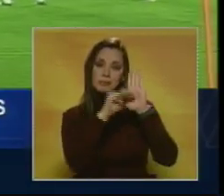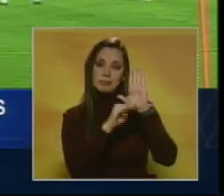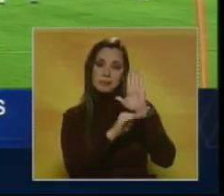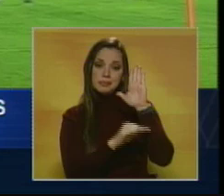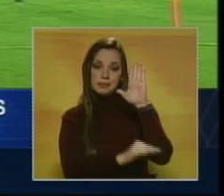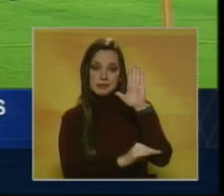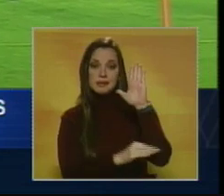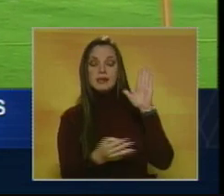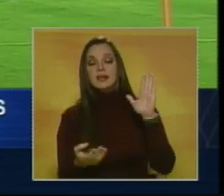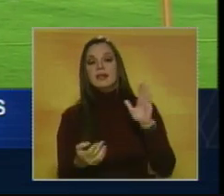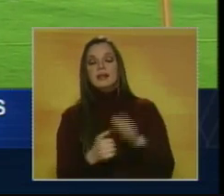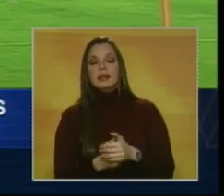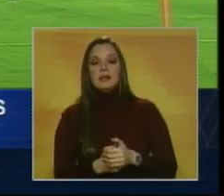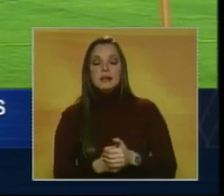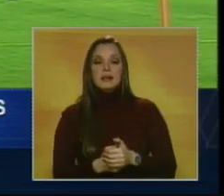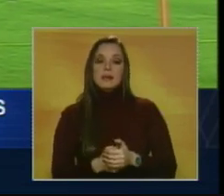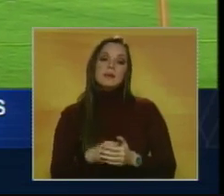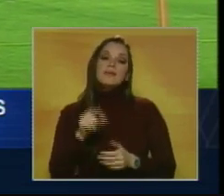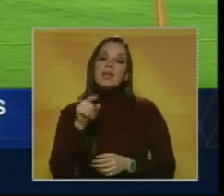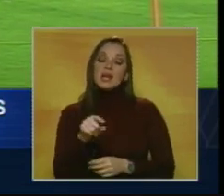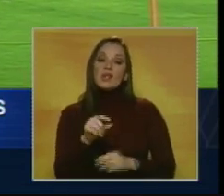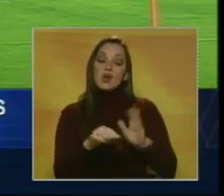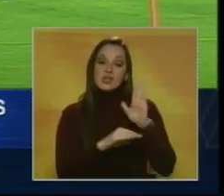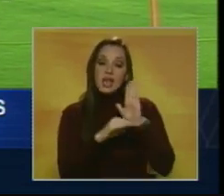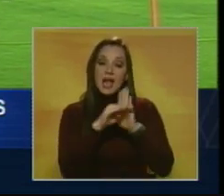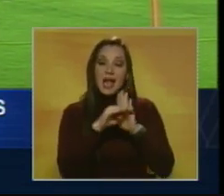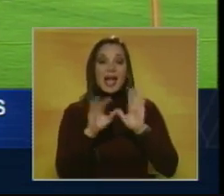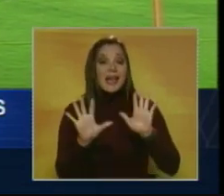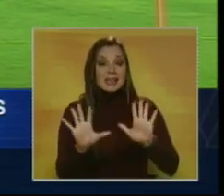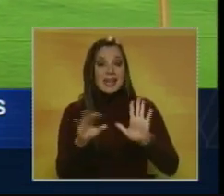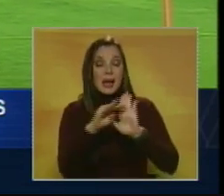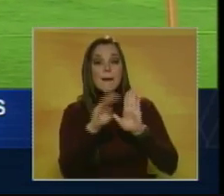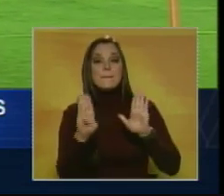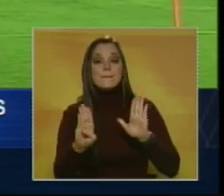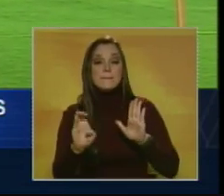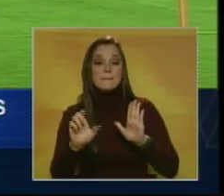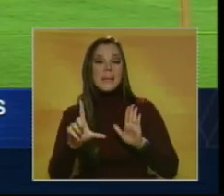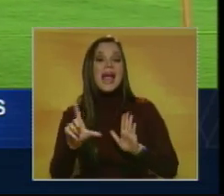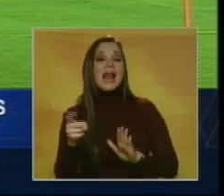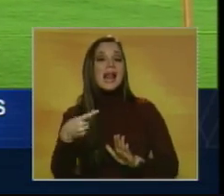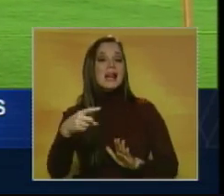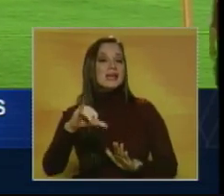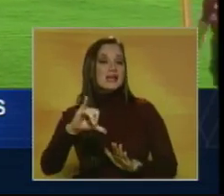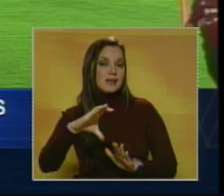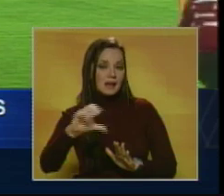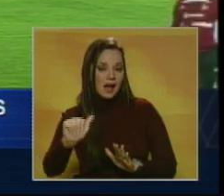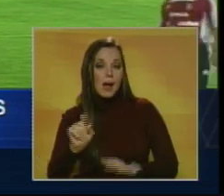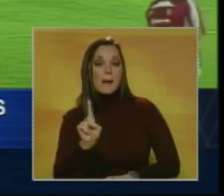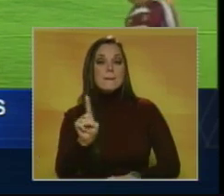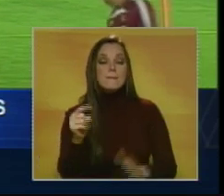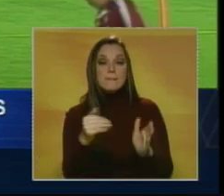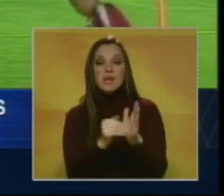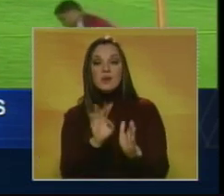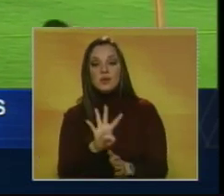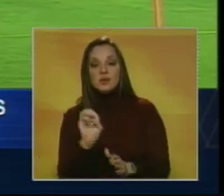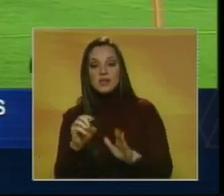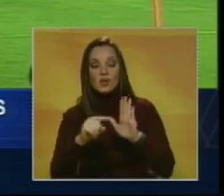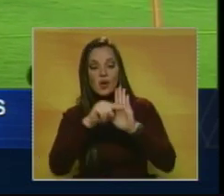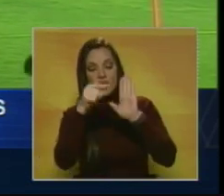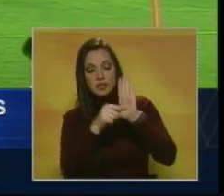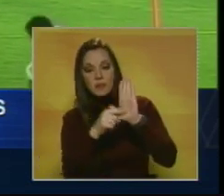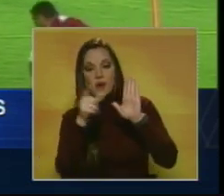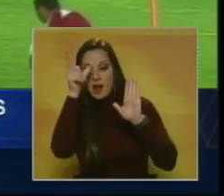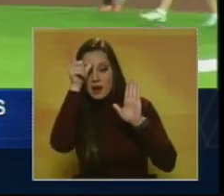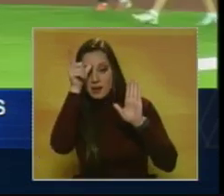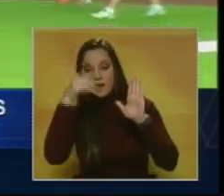el ranking del mes de noviembre. El top 10 ahora es liderado por Bélgica con 1.440 puntos, seguido por Alemania, Argentina,